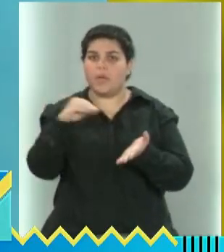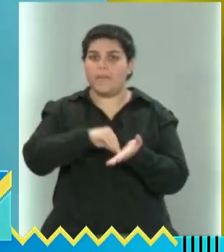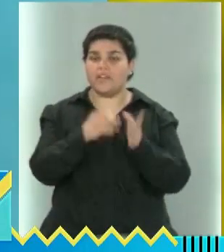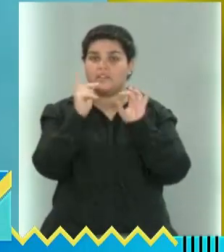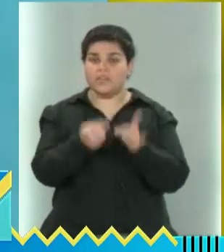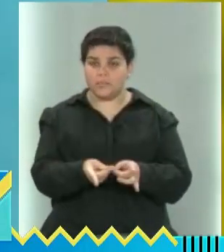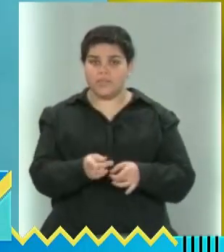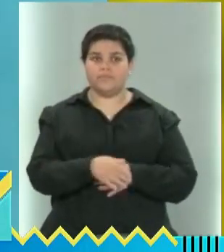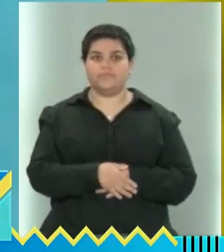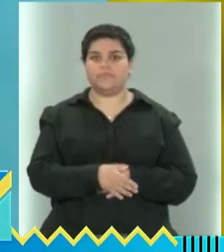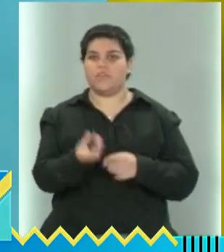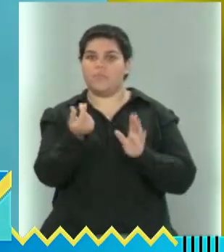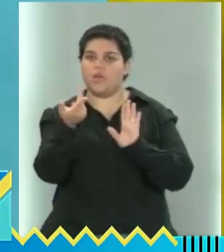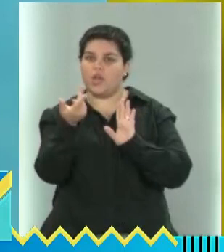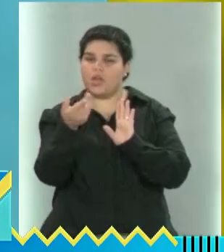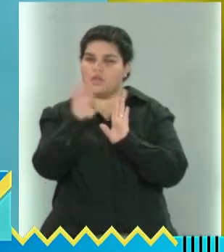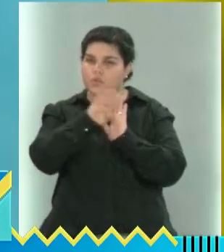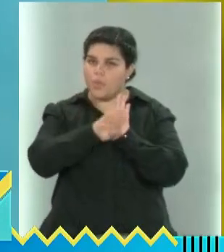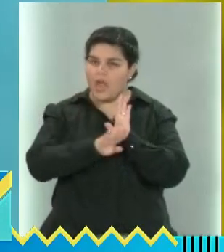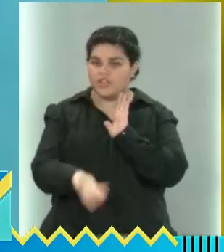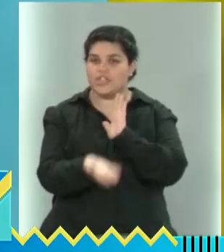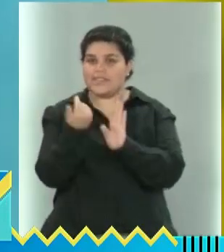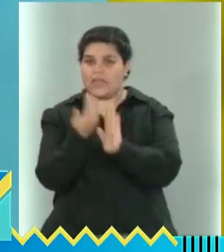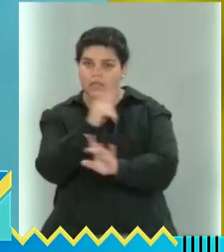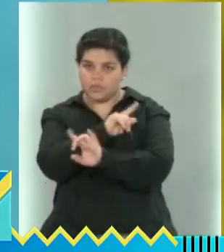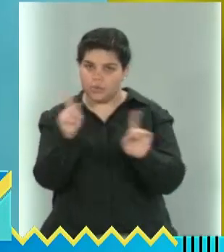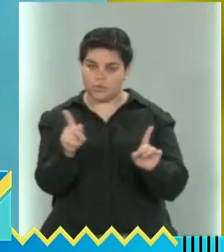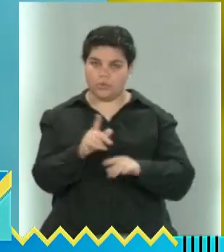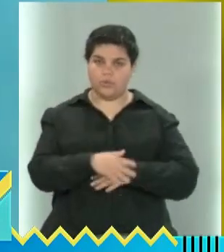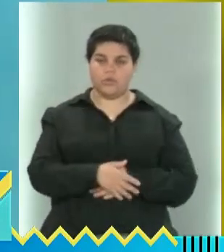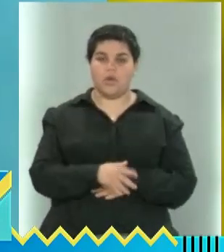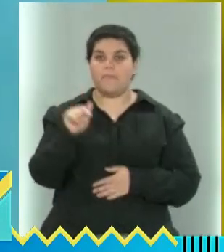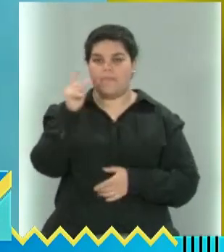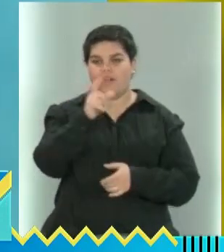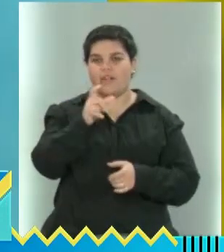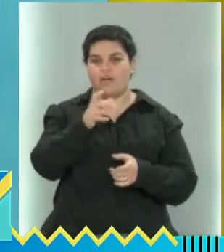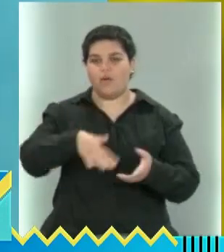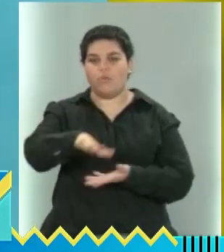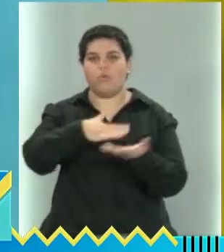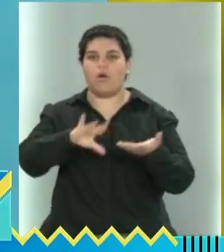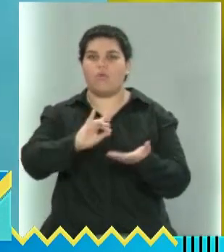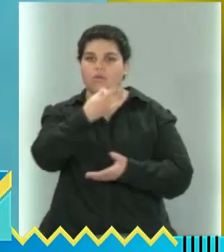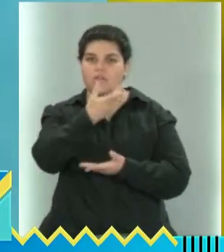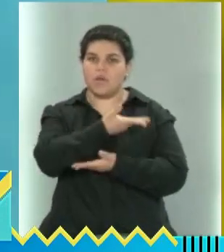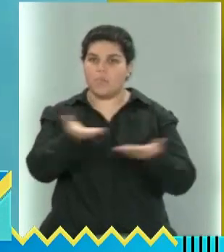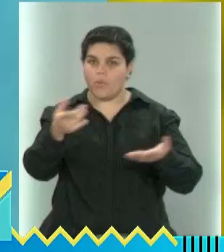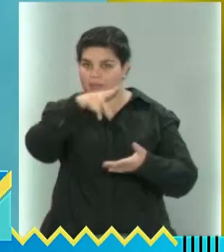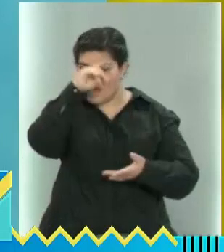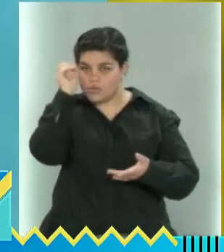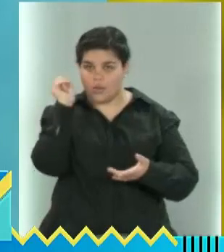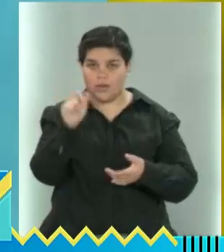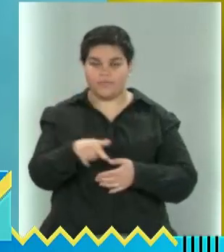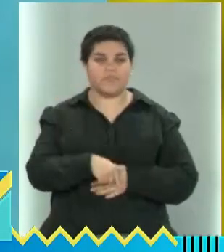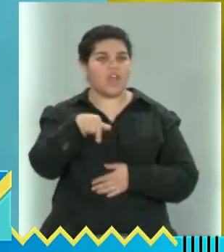se habla de las partidas presupuestarias, ¿sí? De que no se recorten el presupuesto para las universidades públicas nacionales. Vamos a ir a un